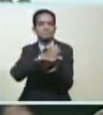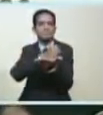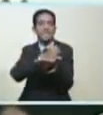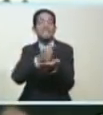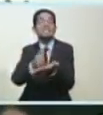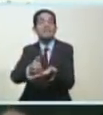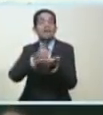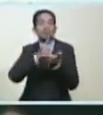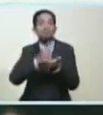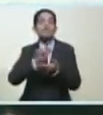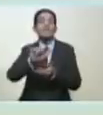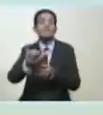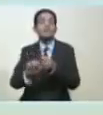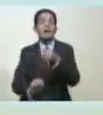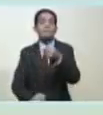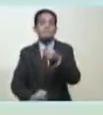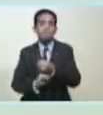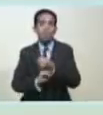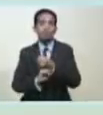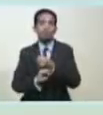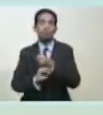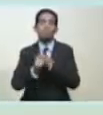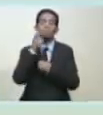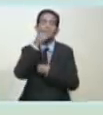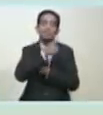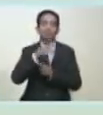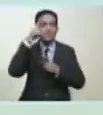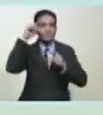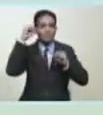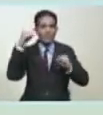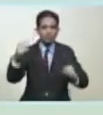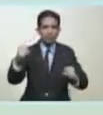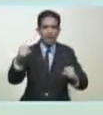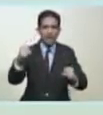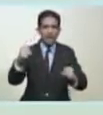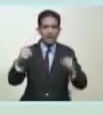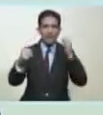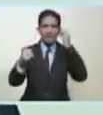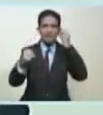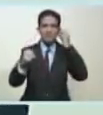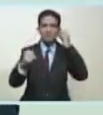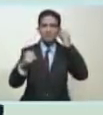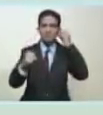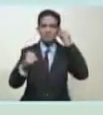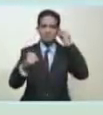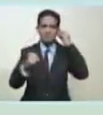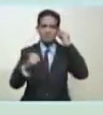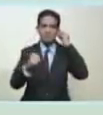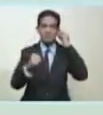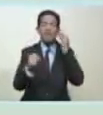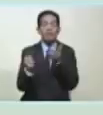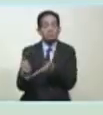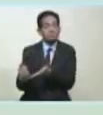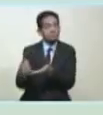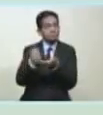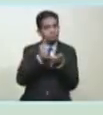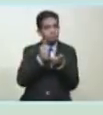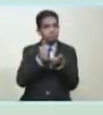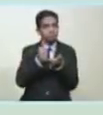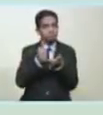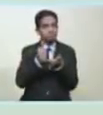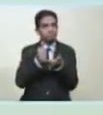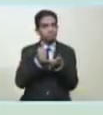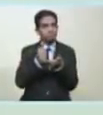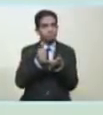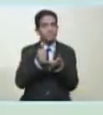para que el apoyo de los técnicos, economistas, expertos nacionales e internacionales me colaboren